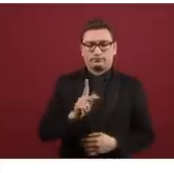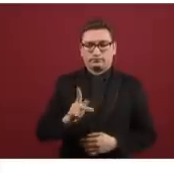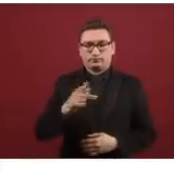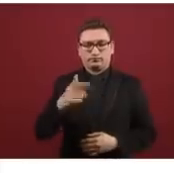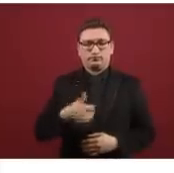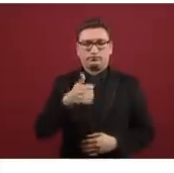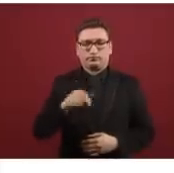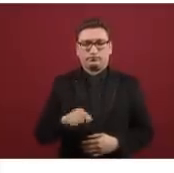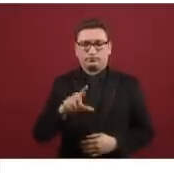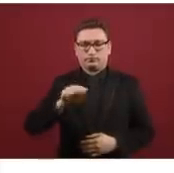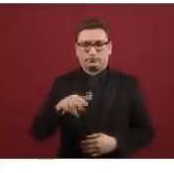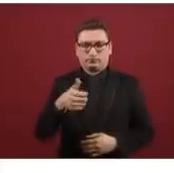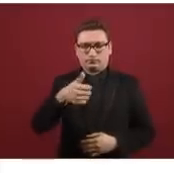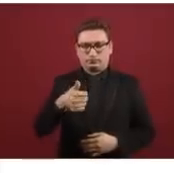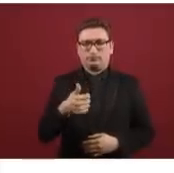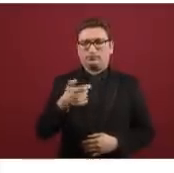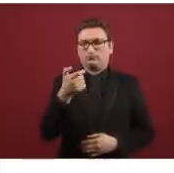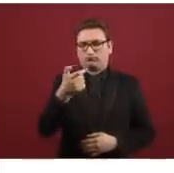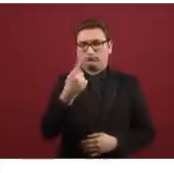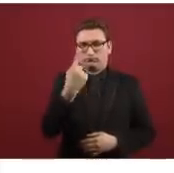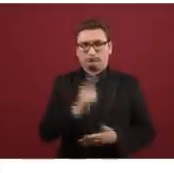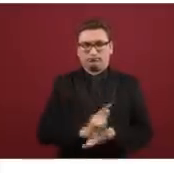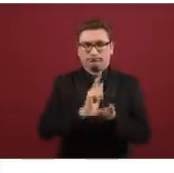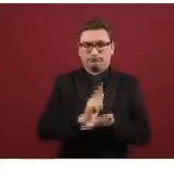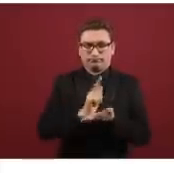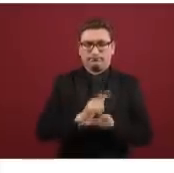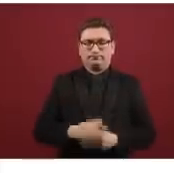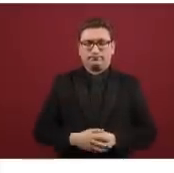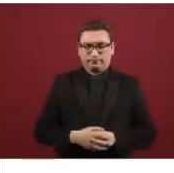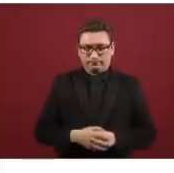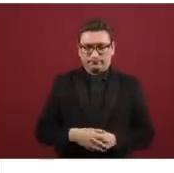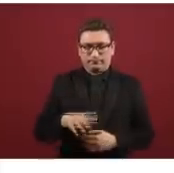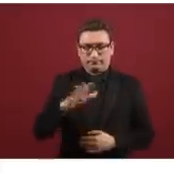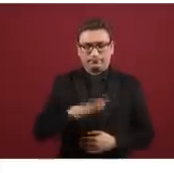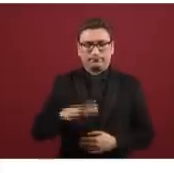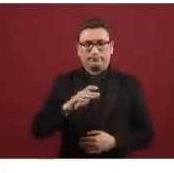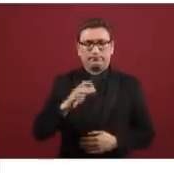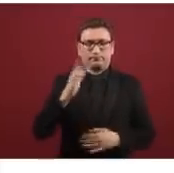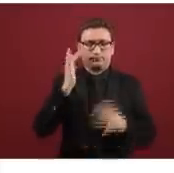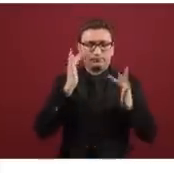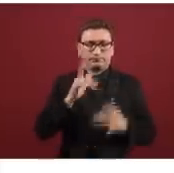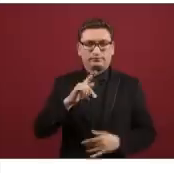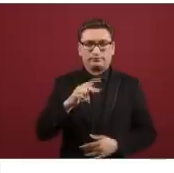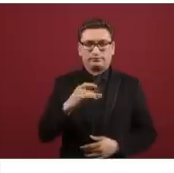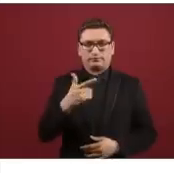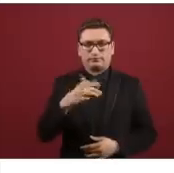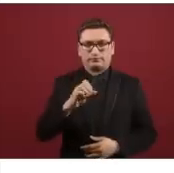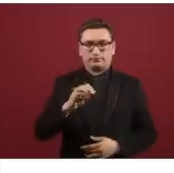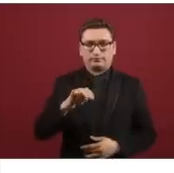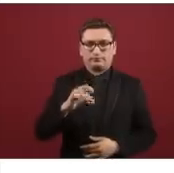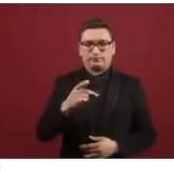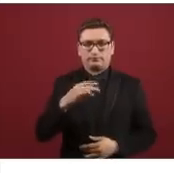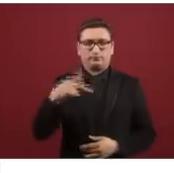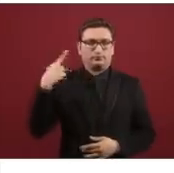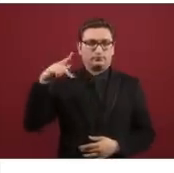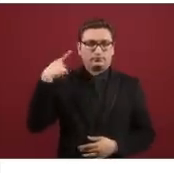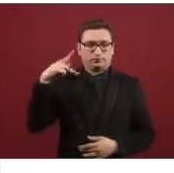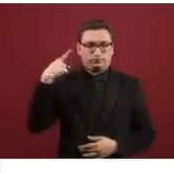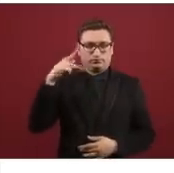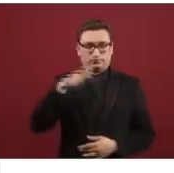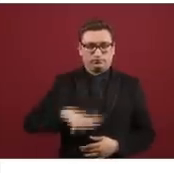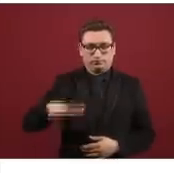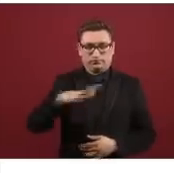en 6.86 pesos por litro en Santiago, Mihuatlán, Puebla, Central de Abastos de